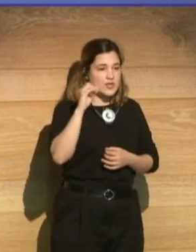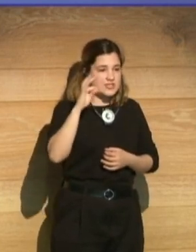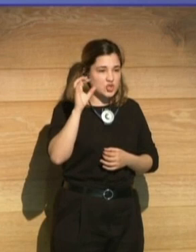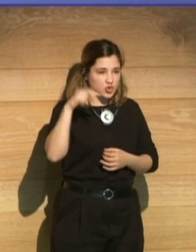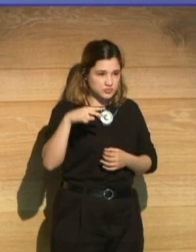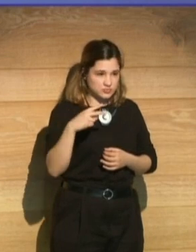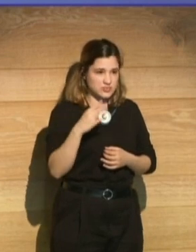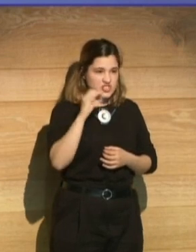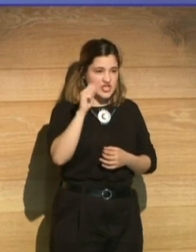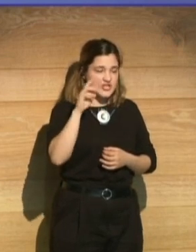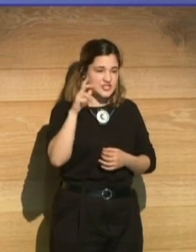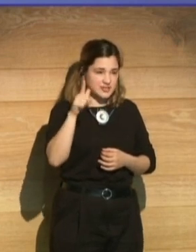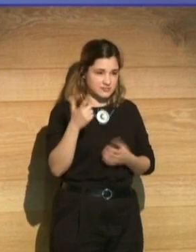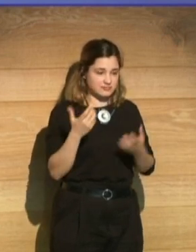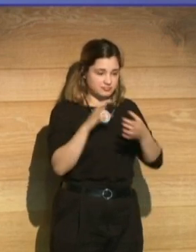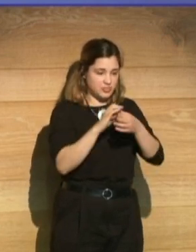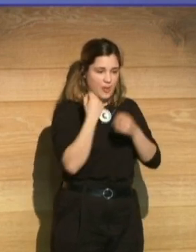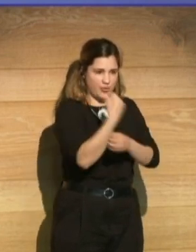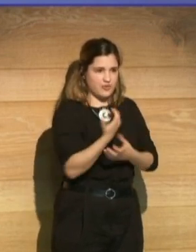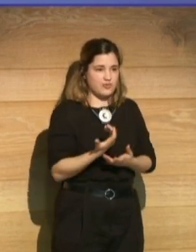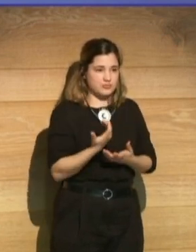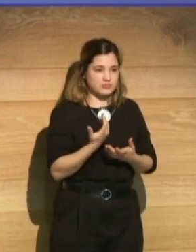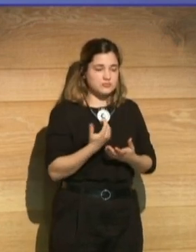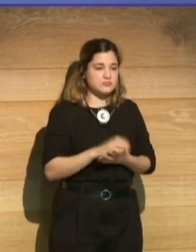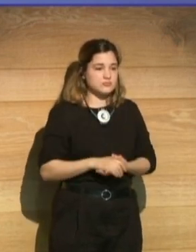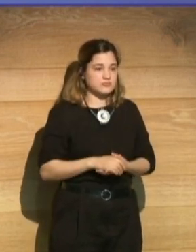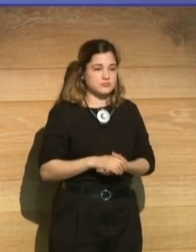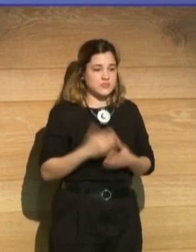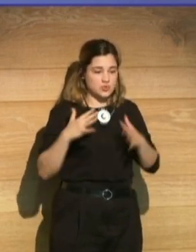conectó, como de alguna manera están conectando estos movimientos, ¿no?